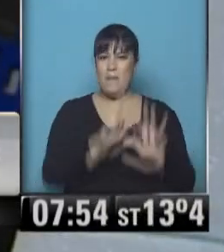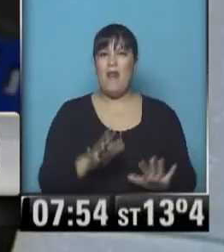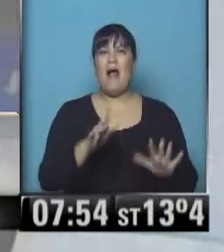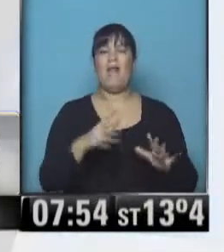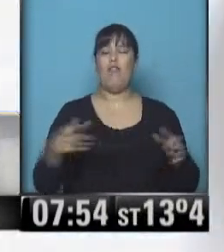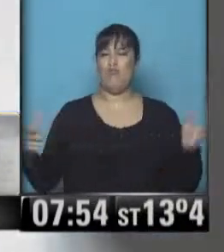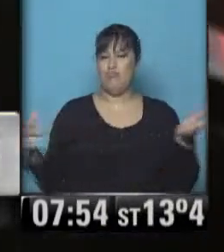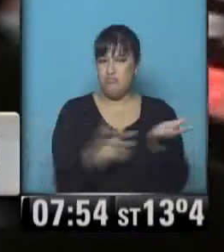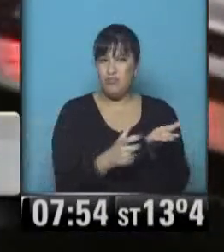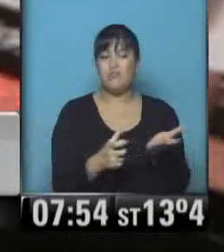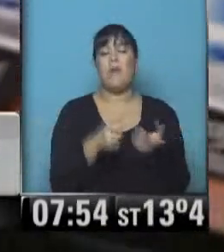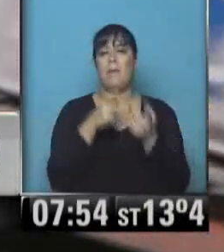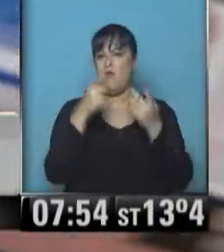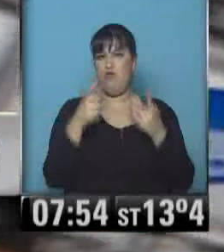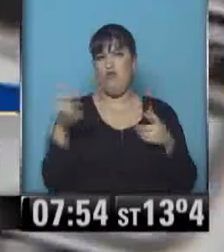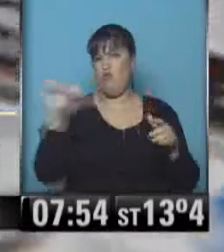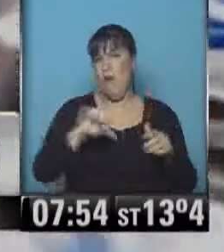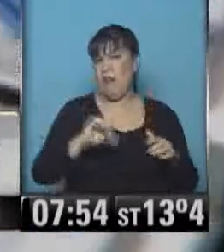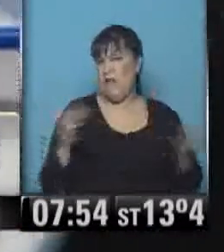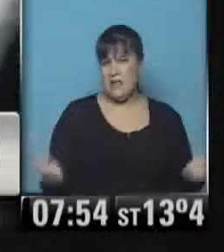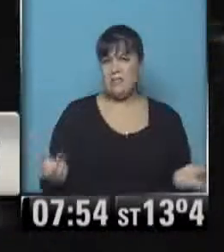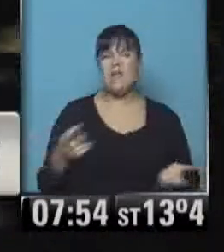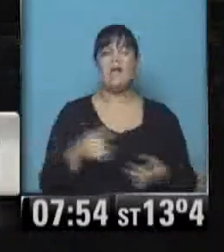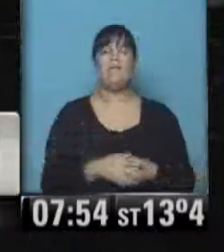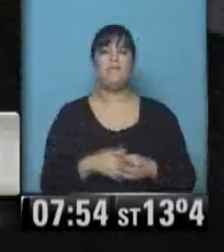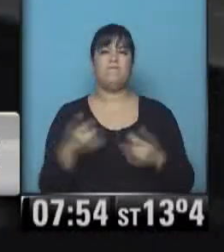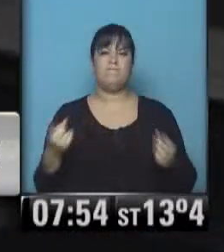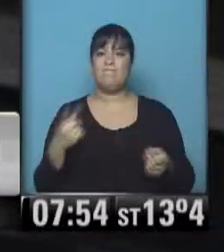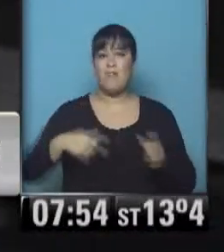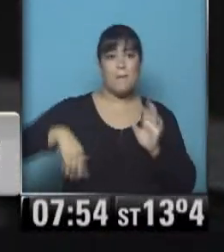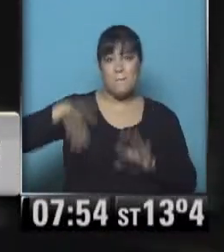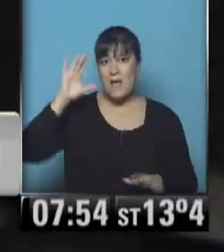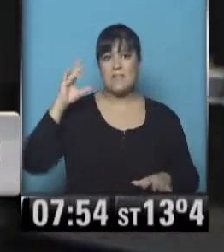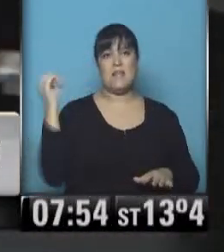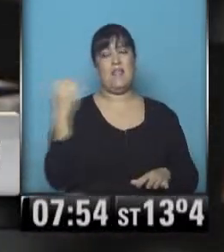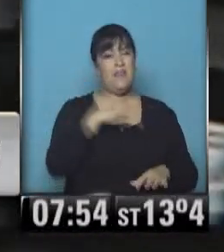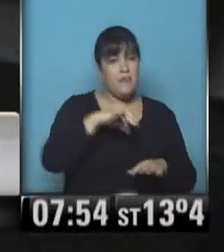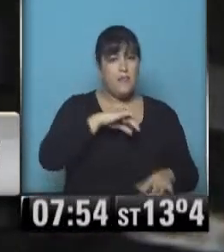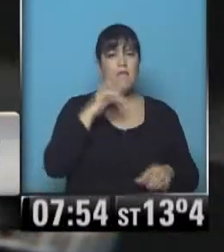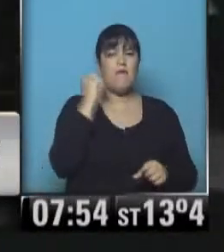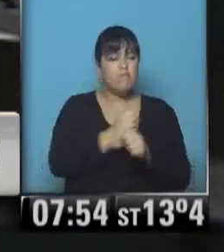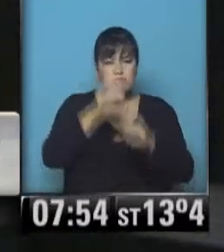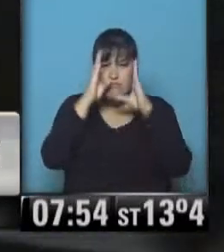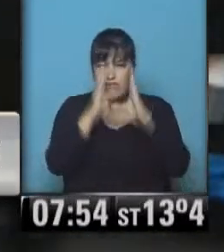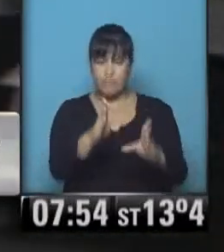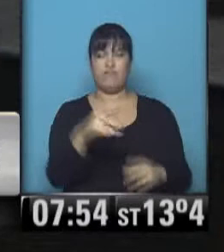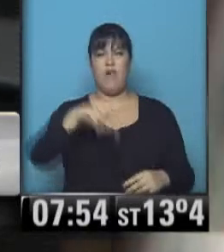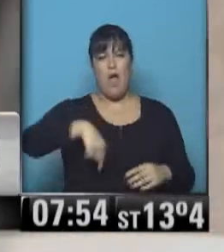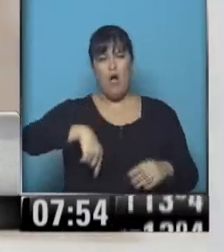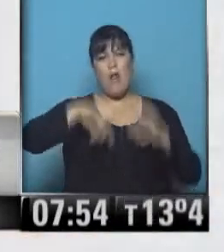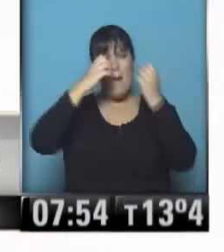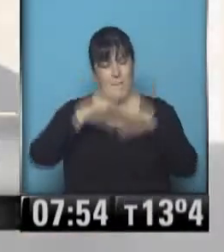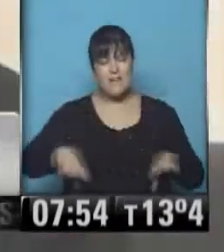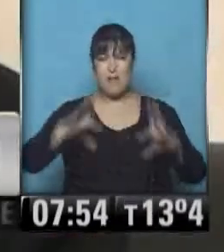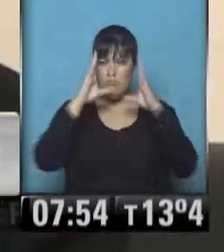software, pero son insuficientes. Creo que lo que más tenemos que trabajar en este momento, y estamos comenzando a